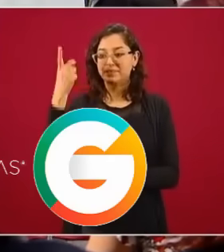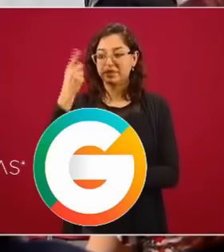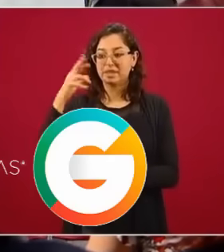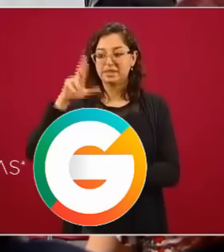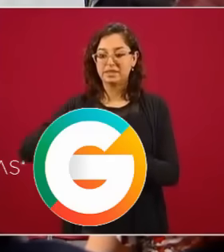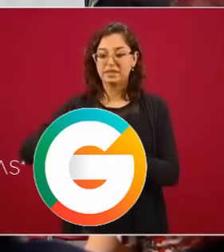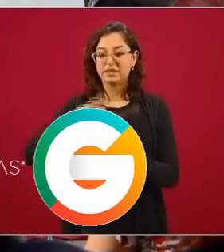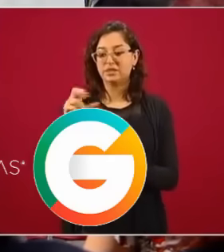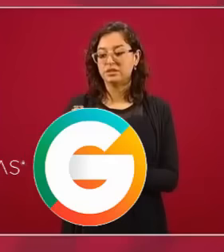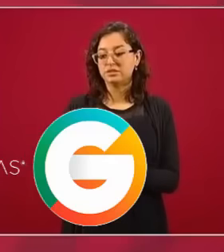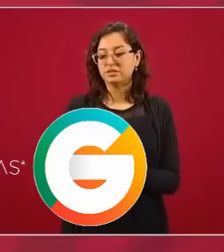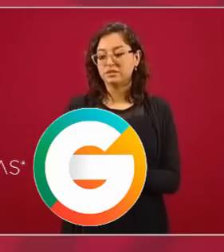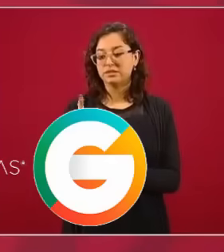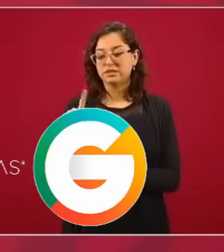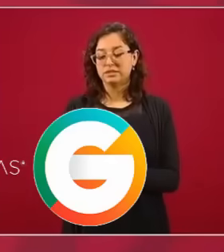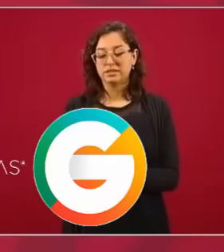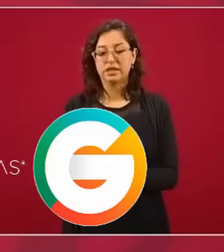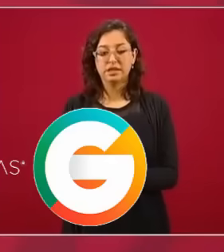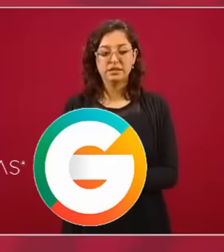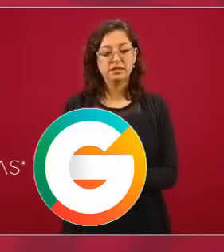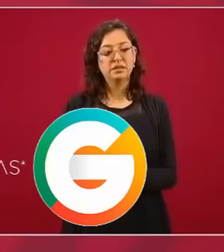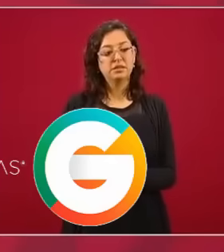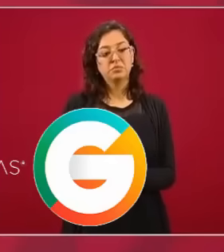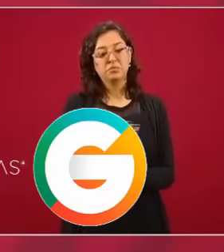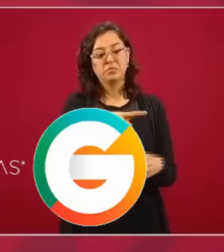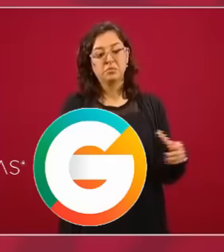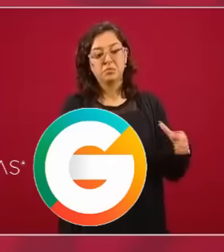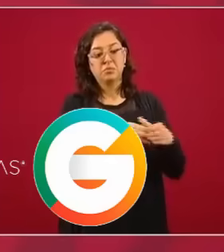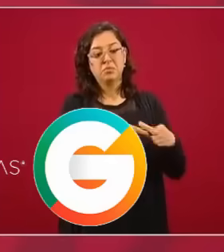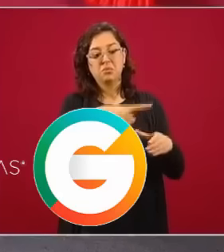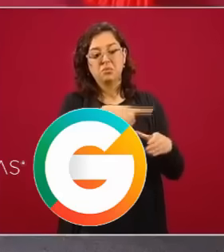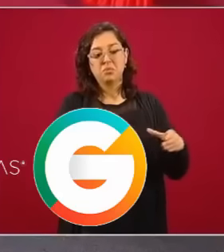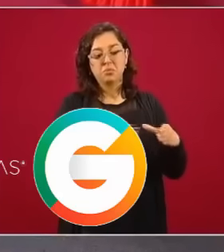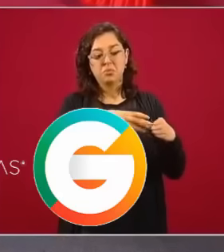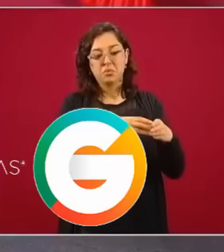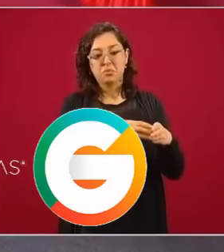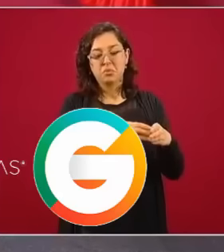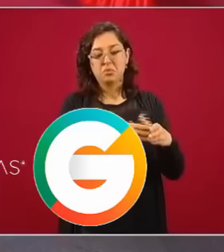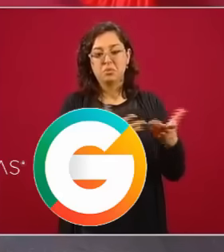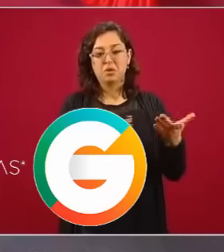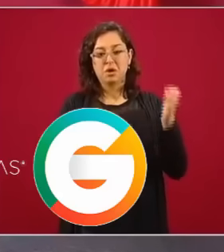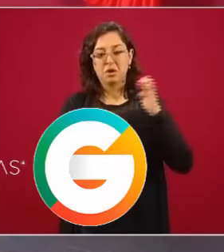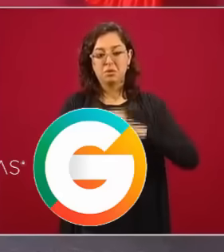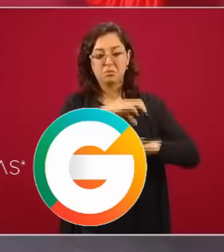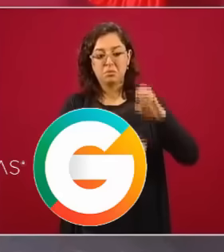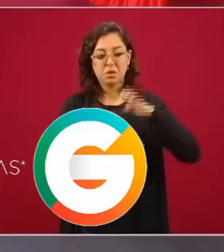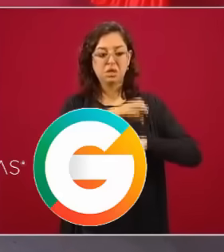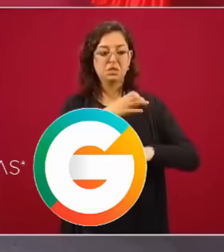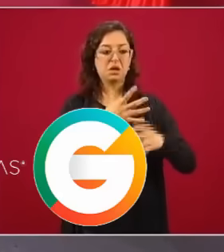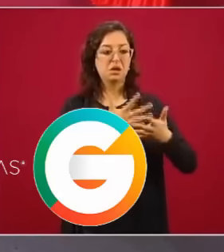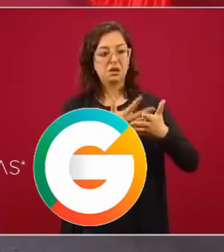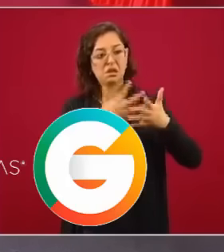llaveritos de las grandes corporaciones